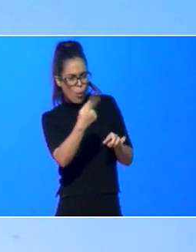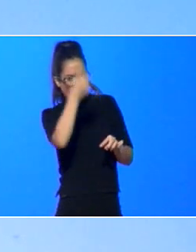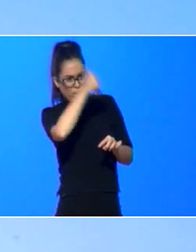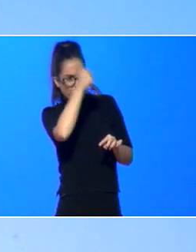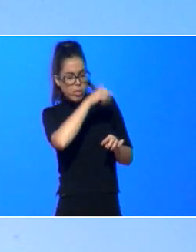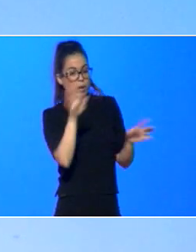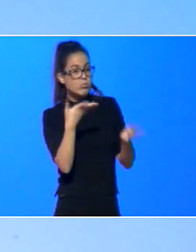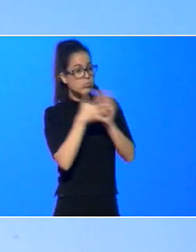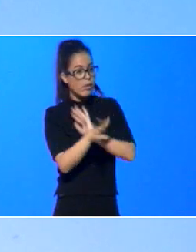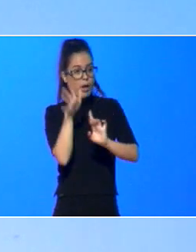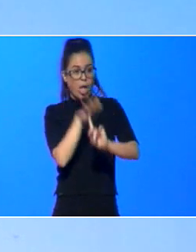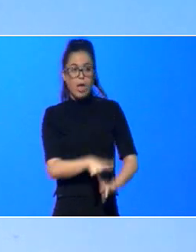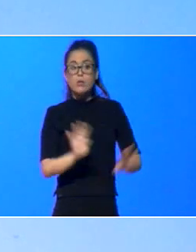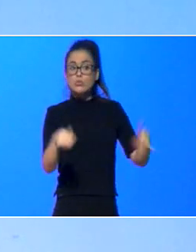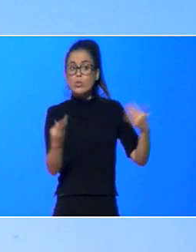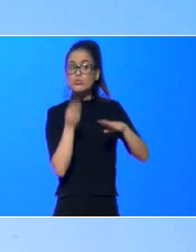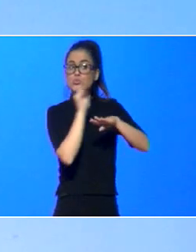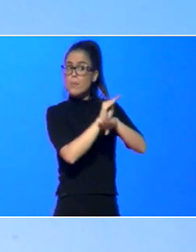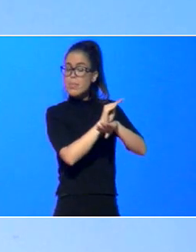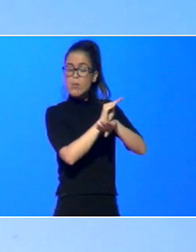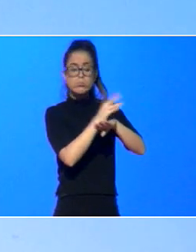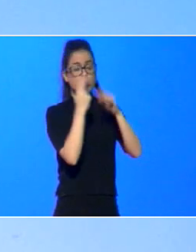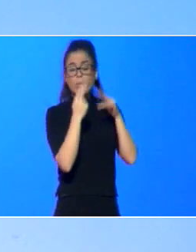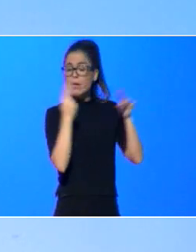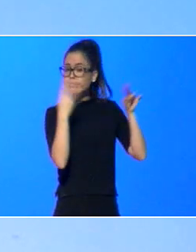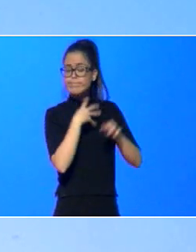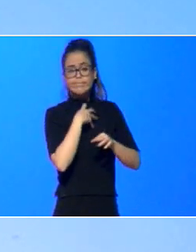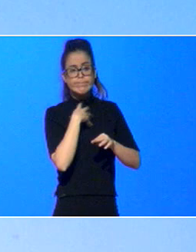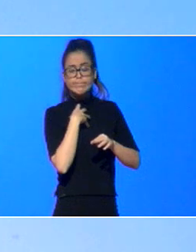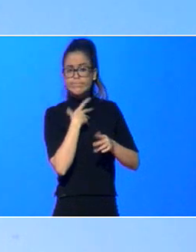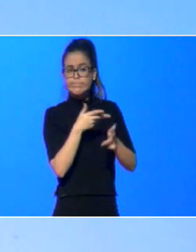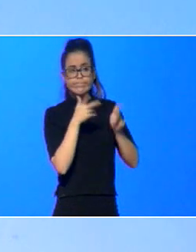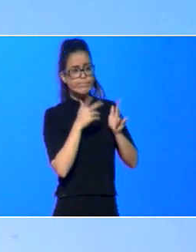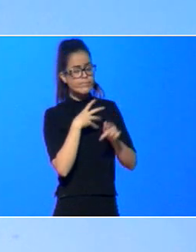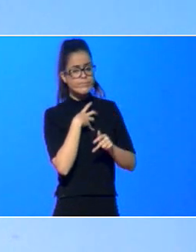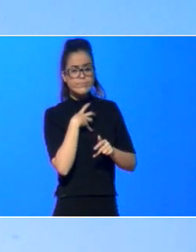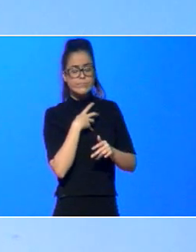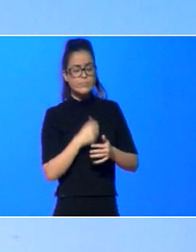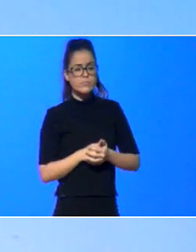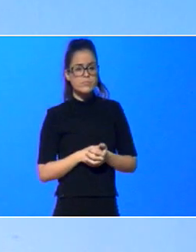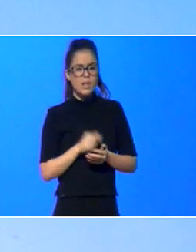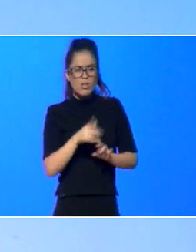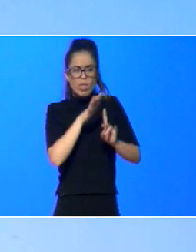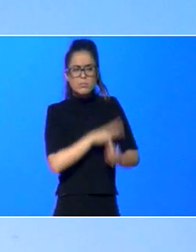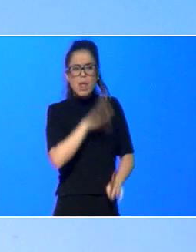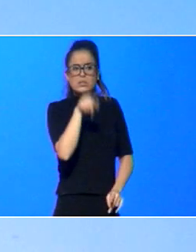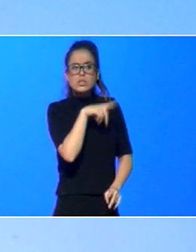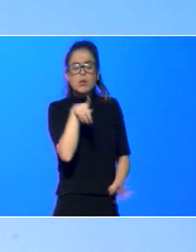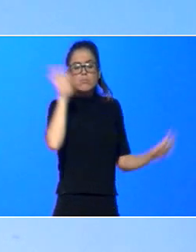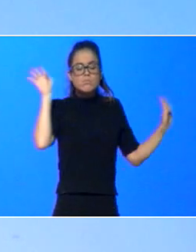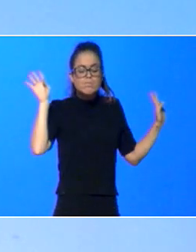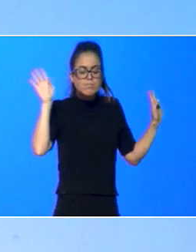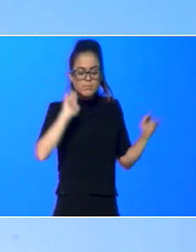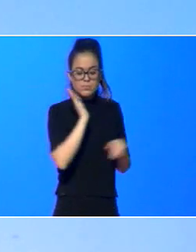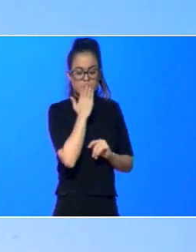no podían recibir ayudas públicas Este era yo no voy a no entro en si es discriminar o no pero si